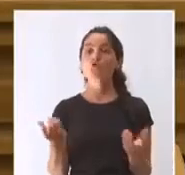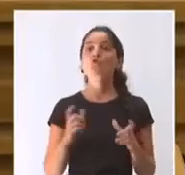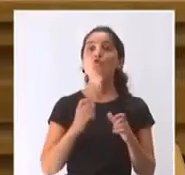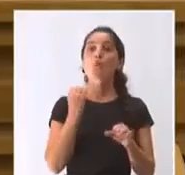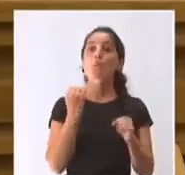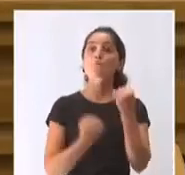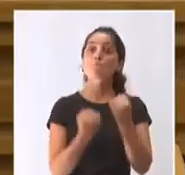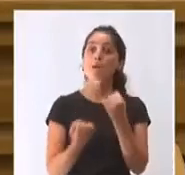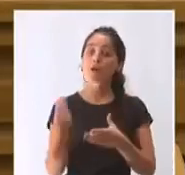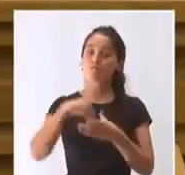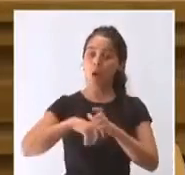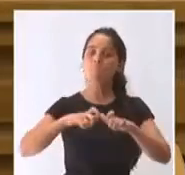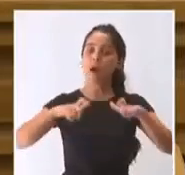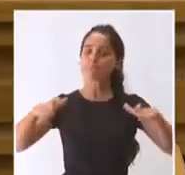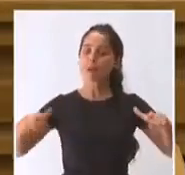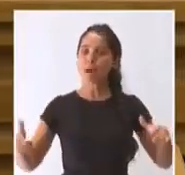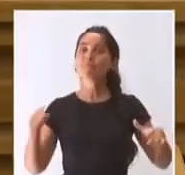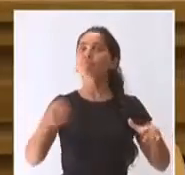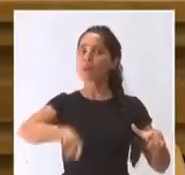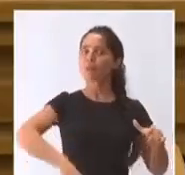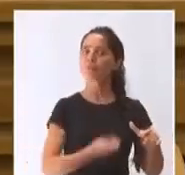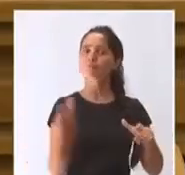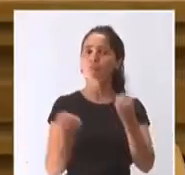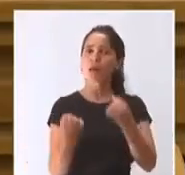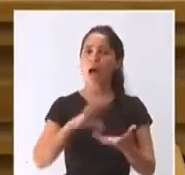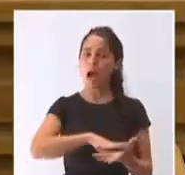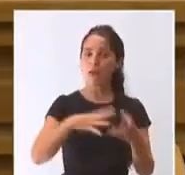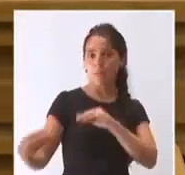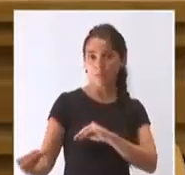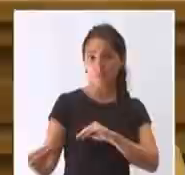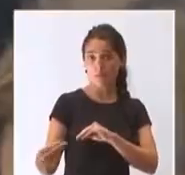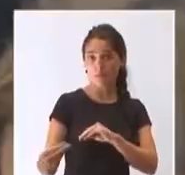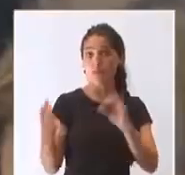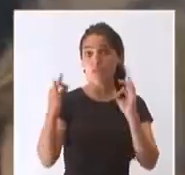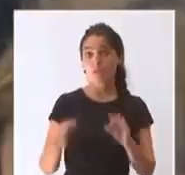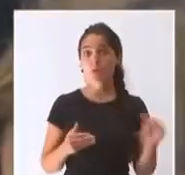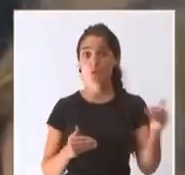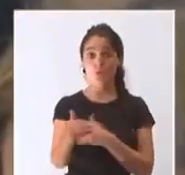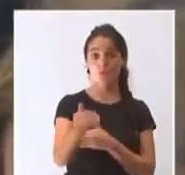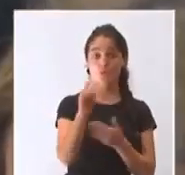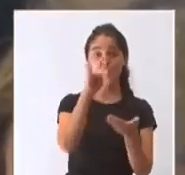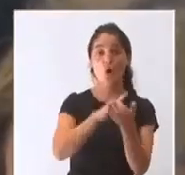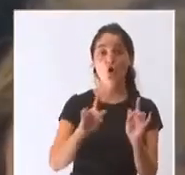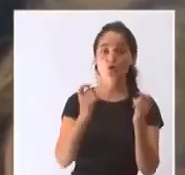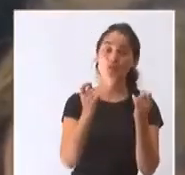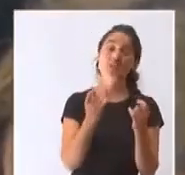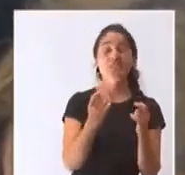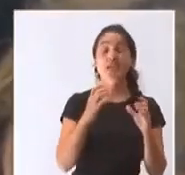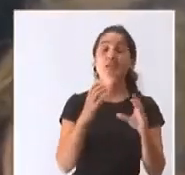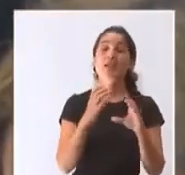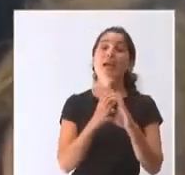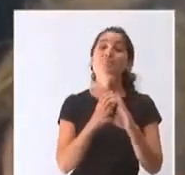también adaptados y evidentemente llegará un momento en que digamos que todos los posibles los camiones más complicados entre todos los posibles